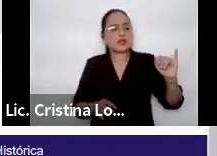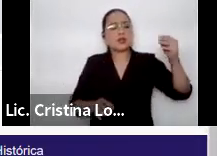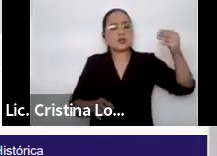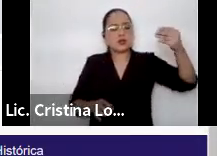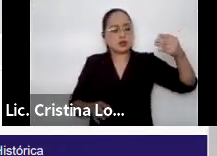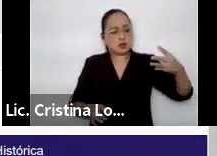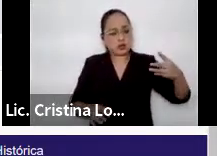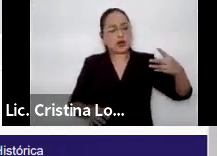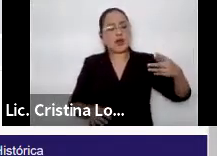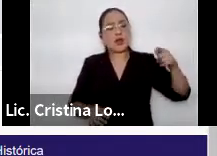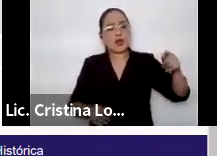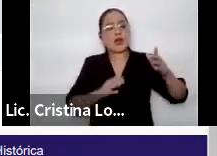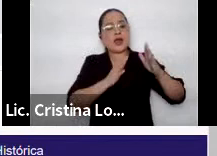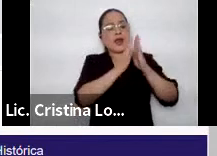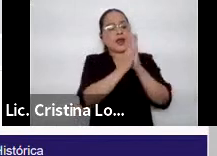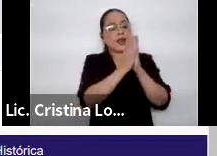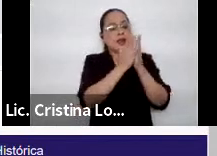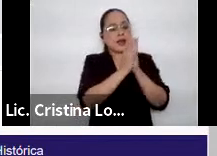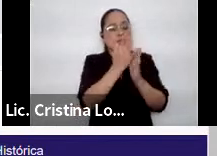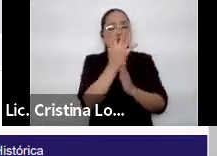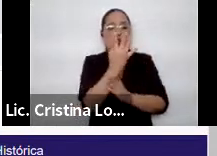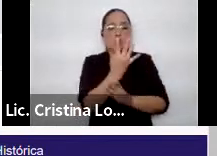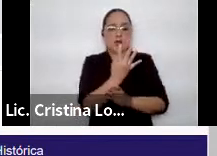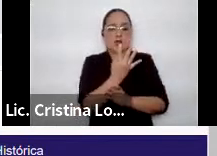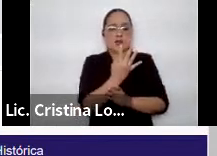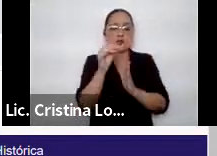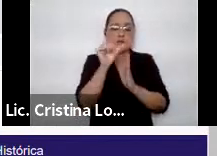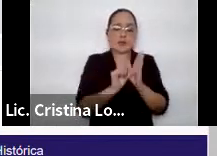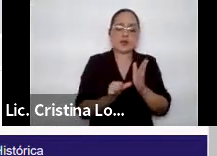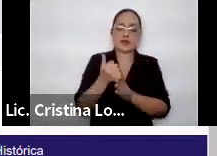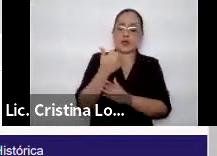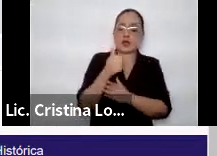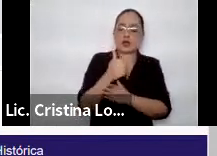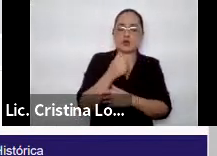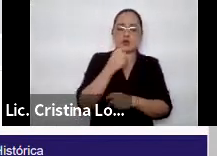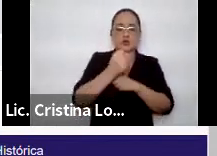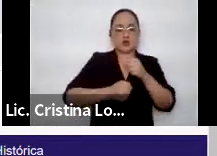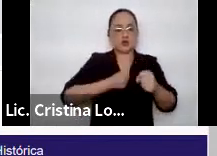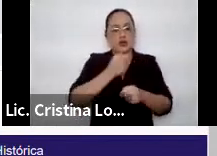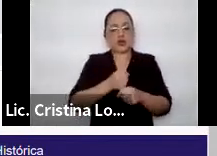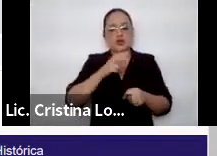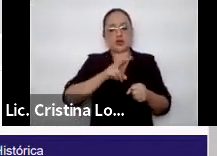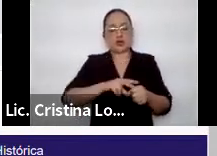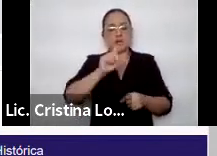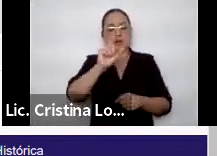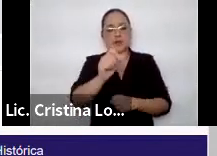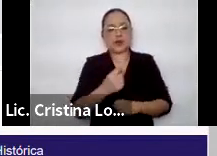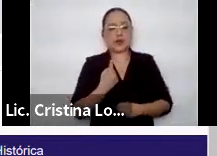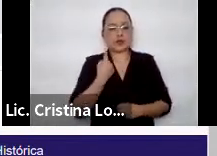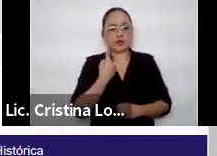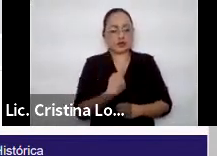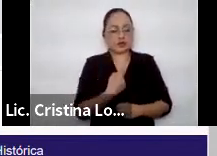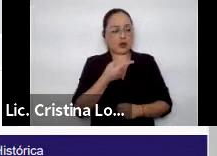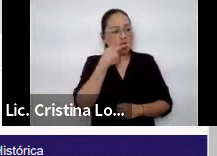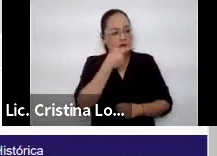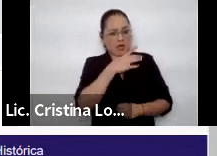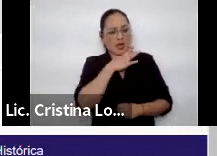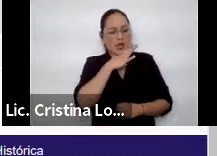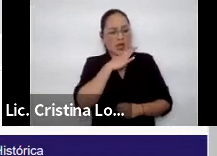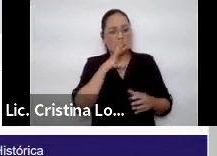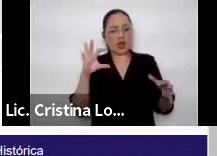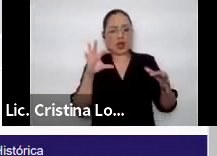estamos hablando del libro 4 de agosto de 2021. Entonces ya nos está dando el